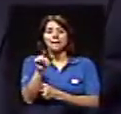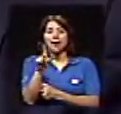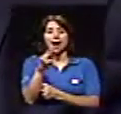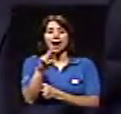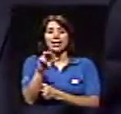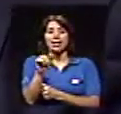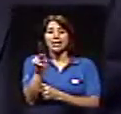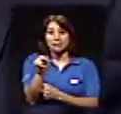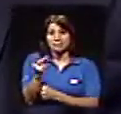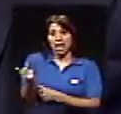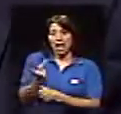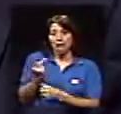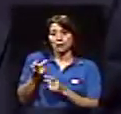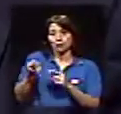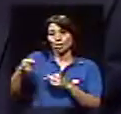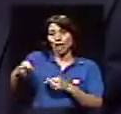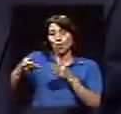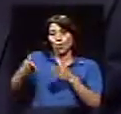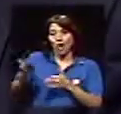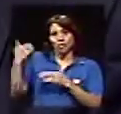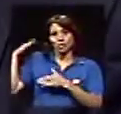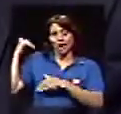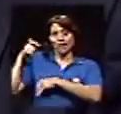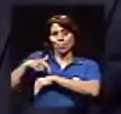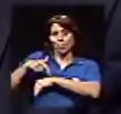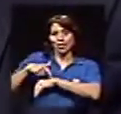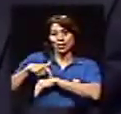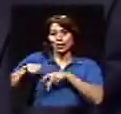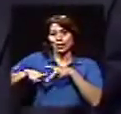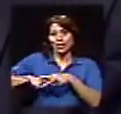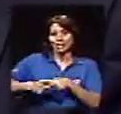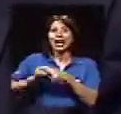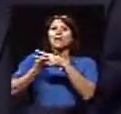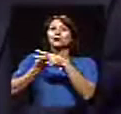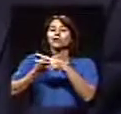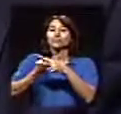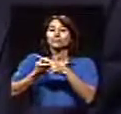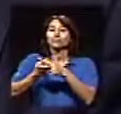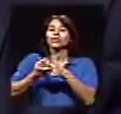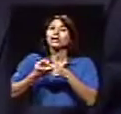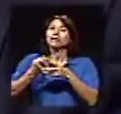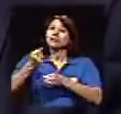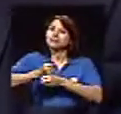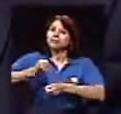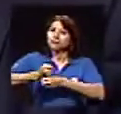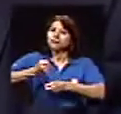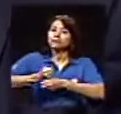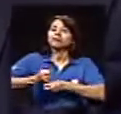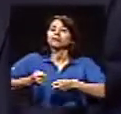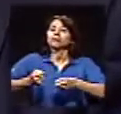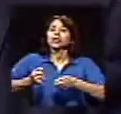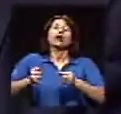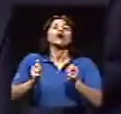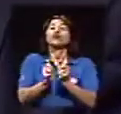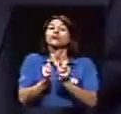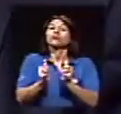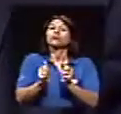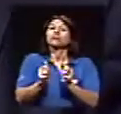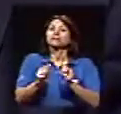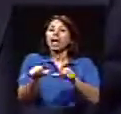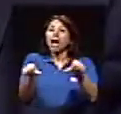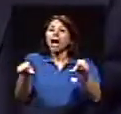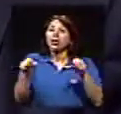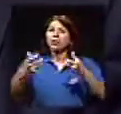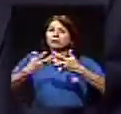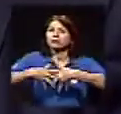desde nuestra condición de abogados, que éramos en ese momento, y empezamos a trabajar en el campo empresarial. Y